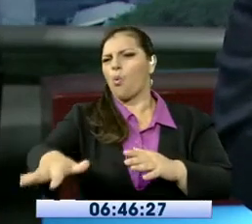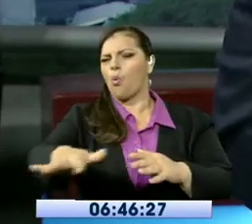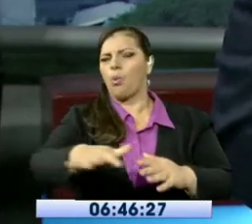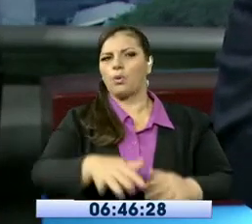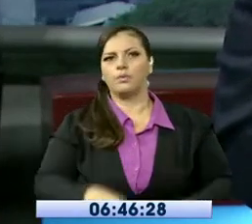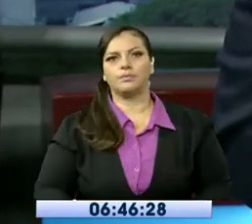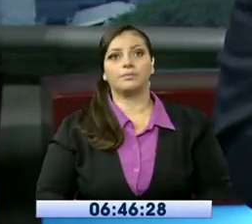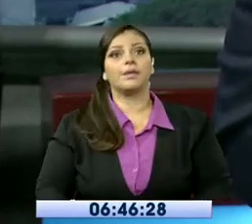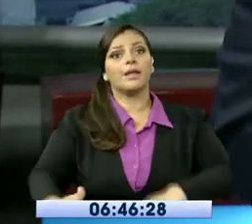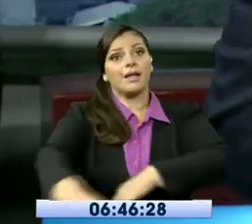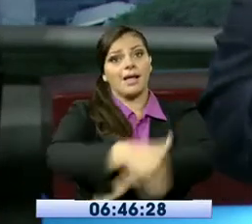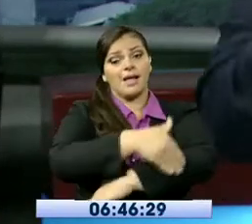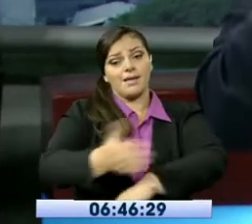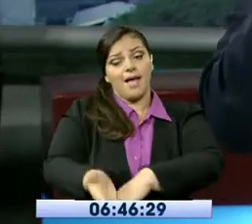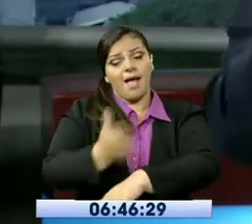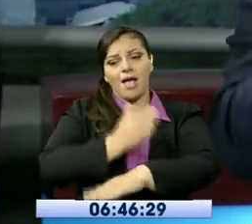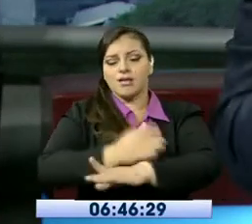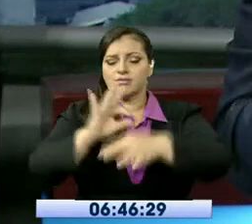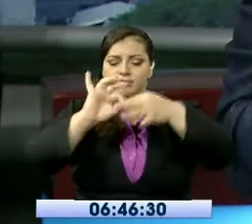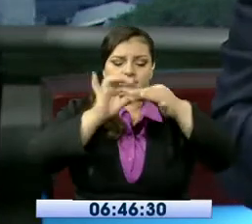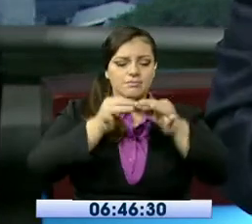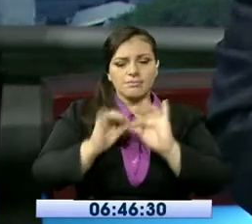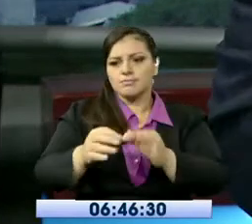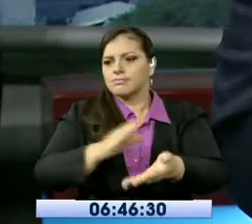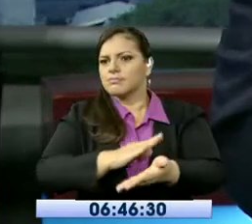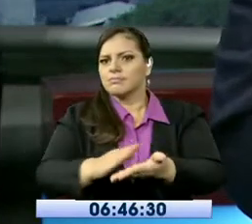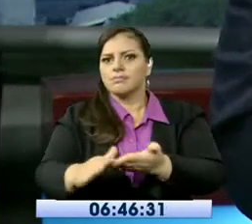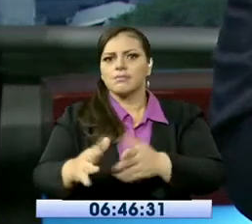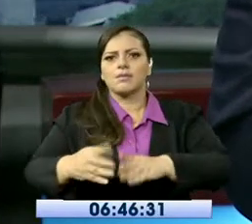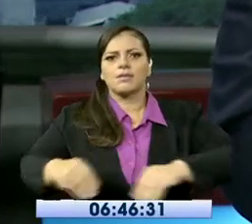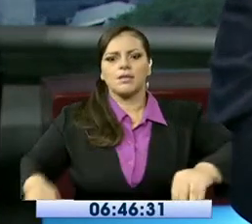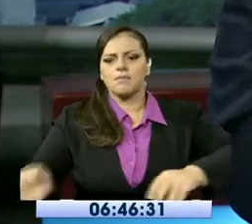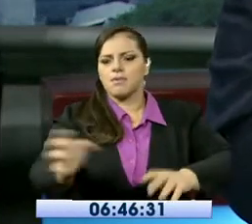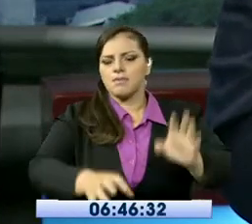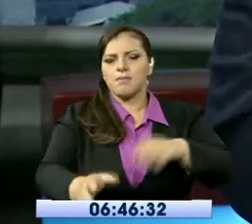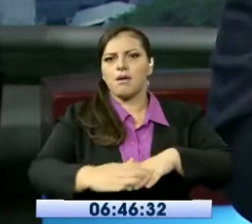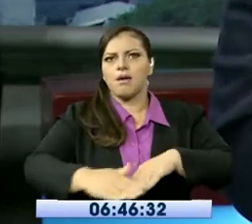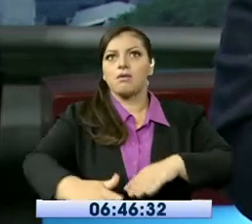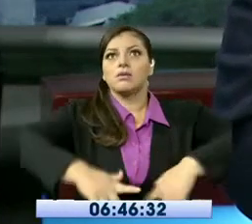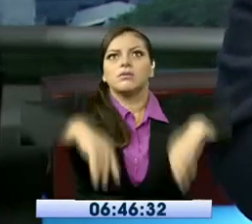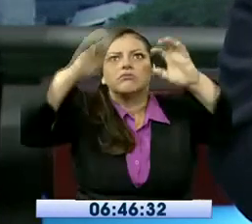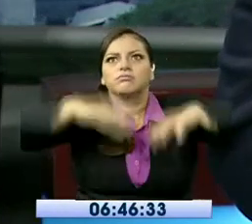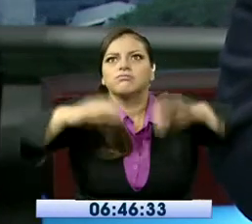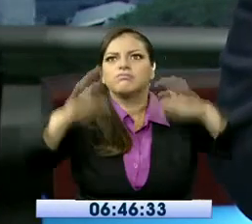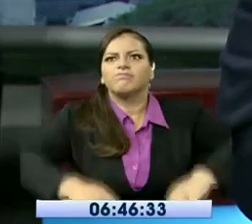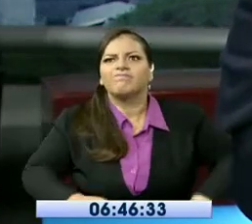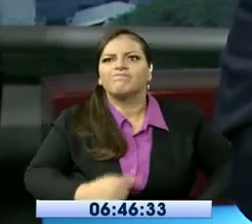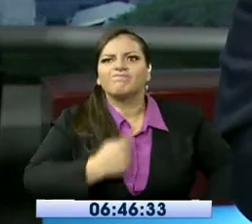sido arregladas minutos antes de la precipitación. Miren ustedes.